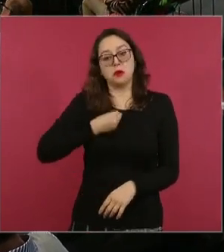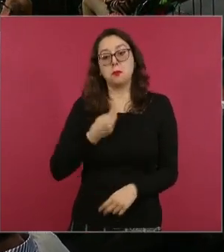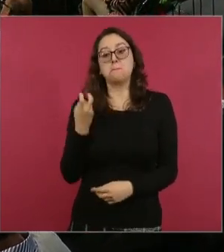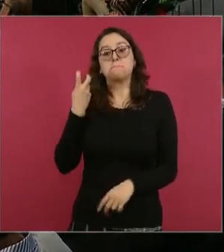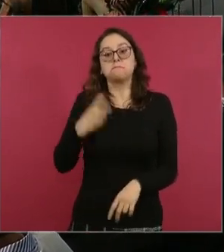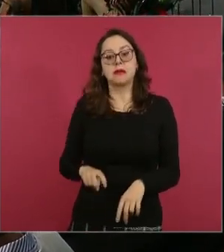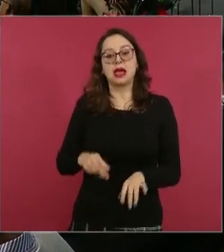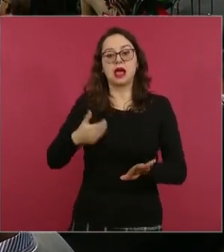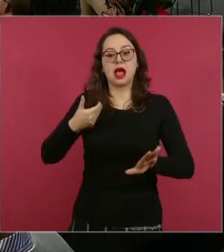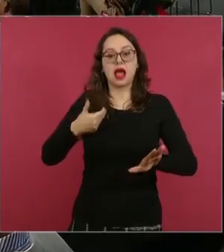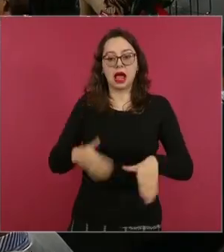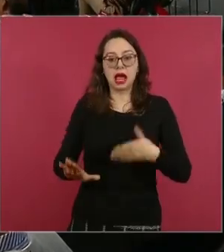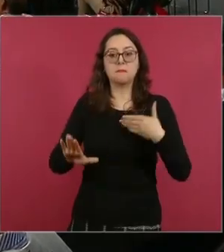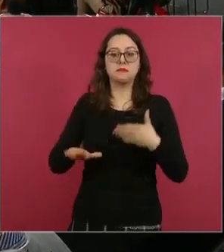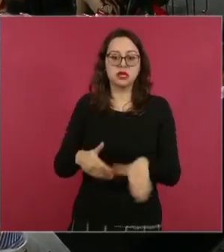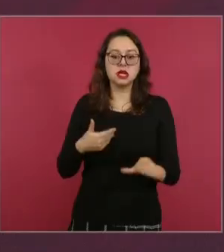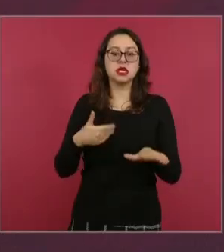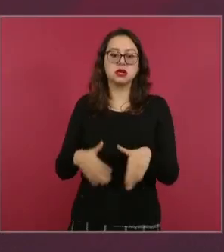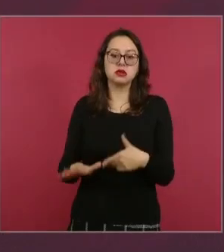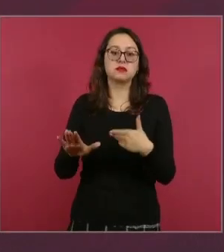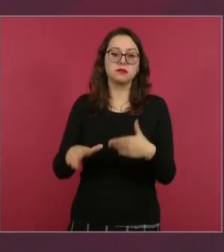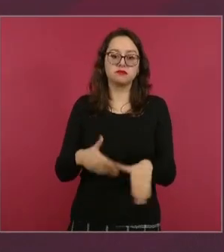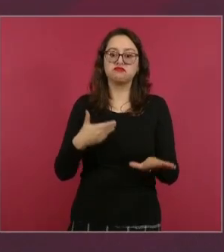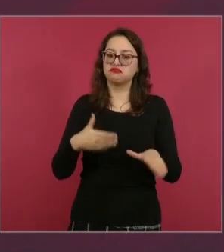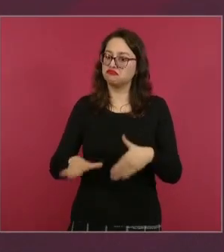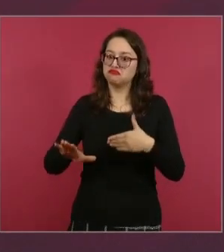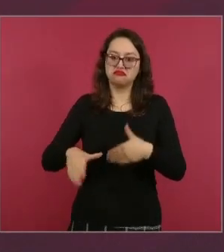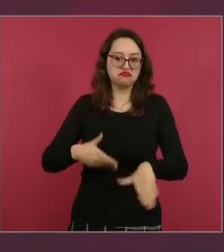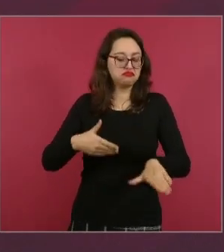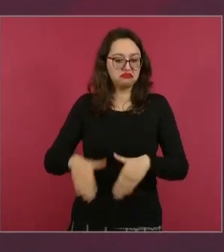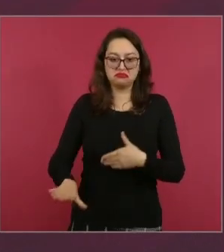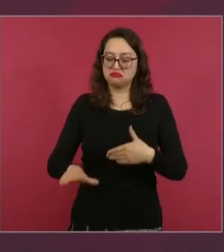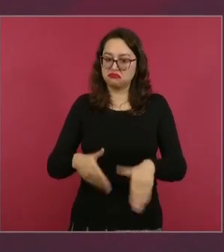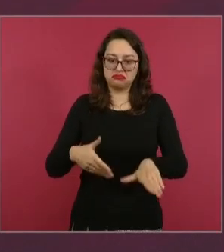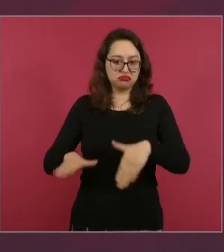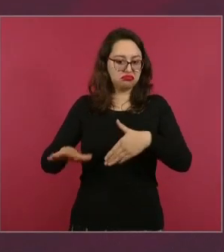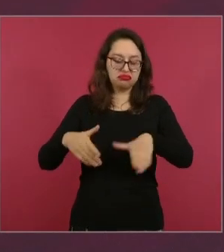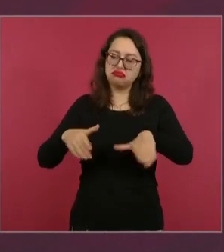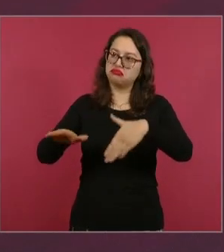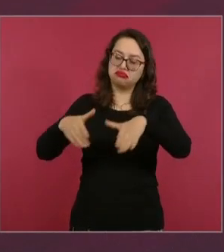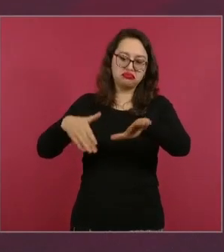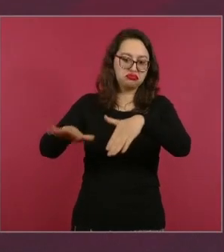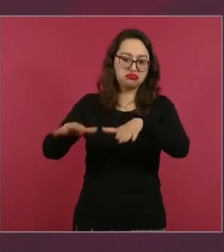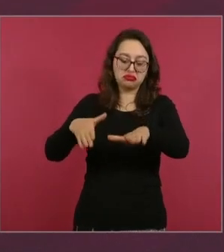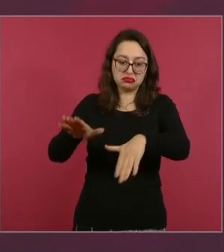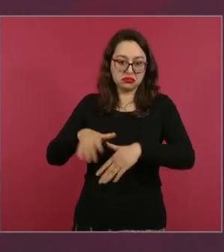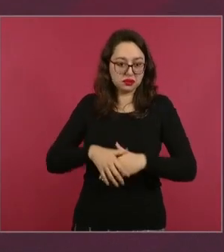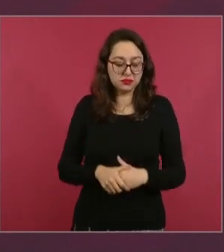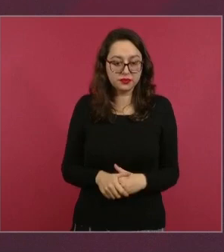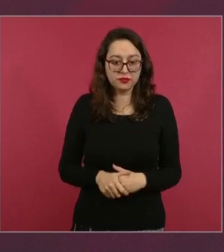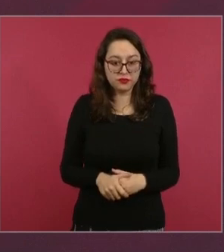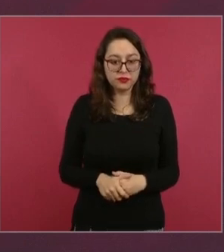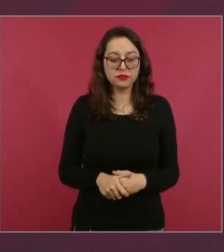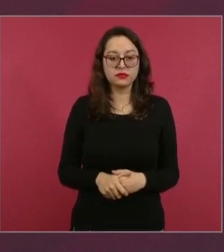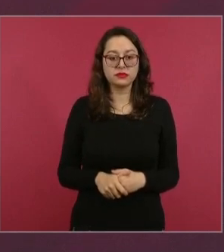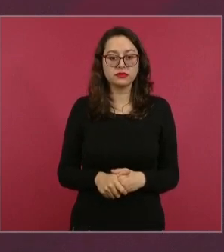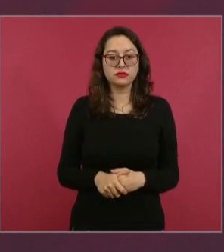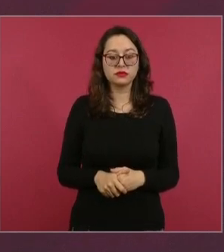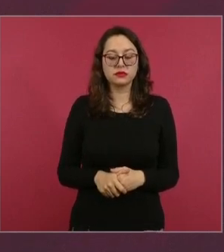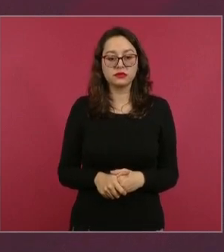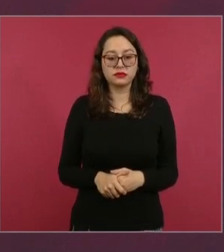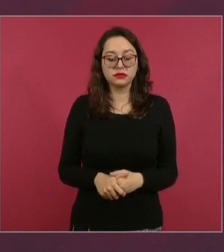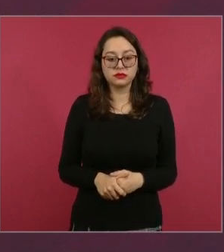pudo nos atascamos y bajamos del Jeep y a